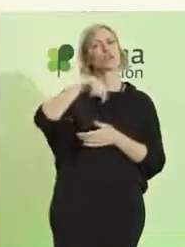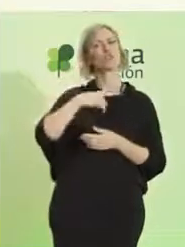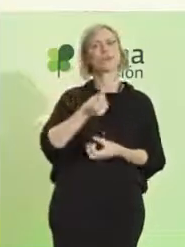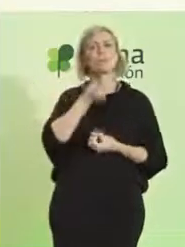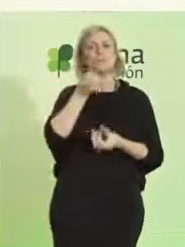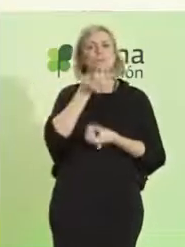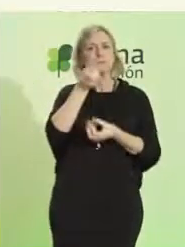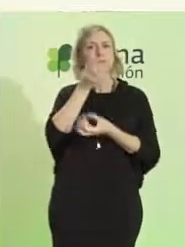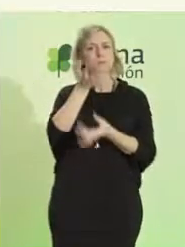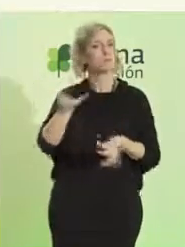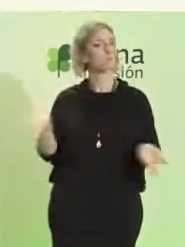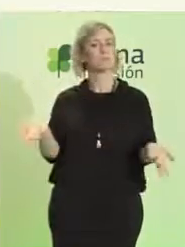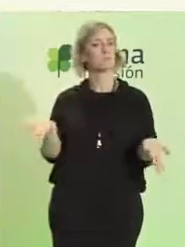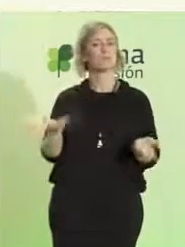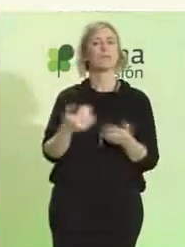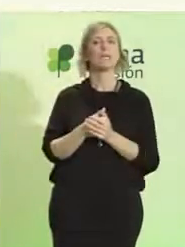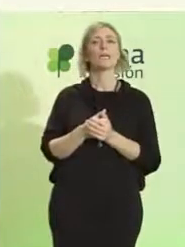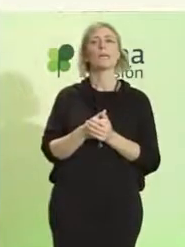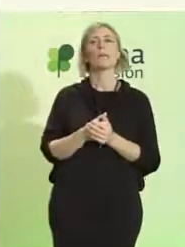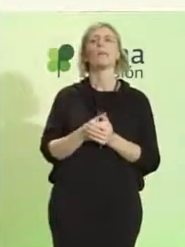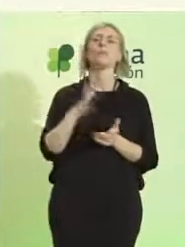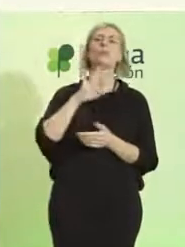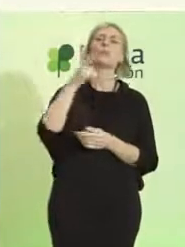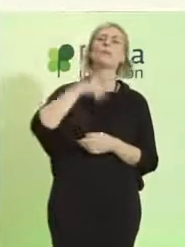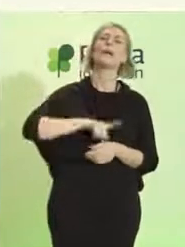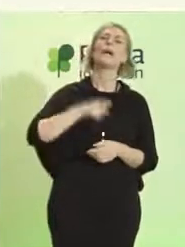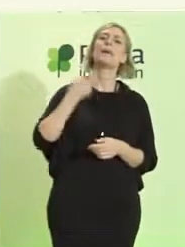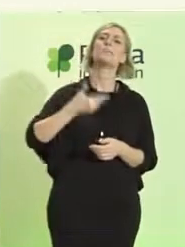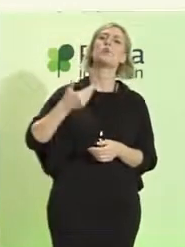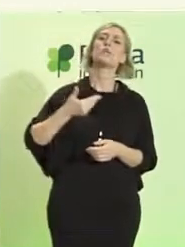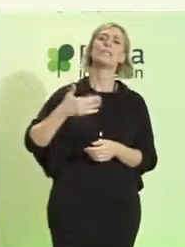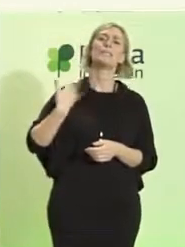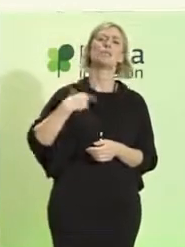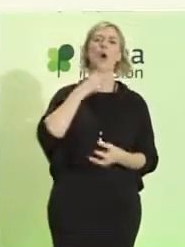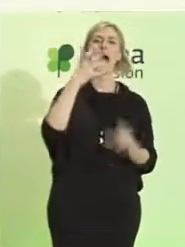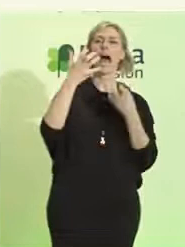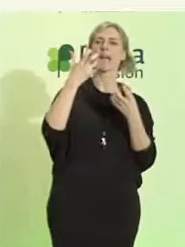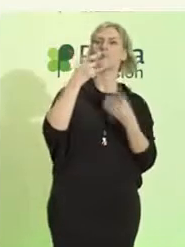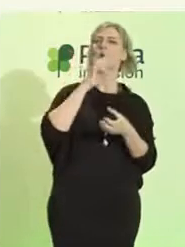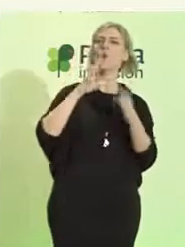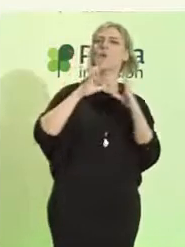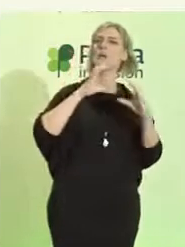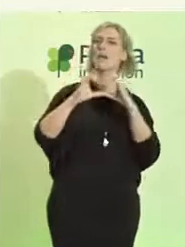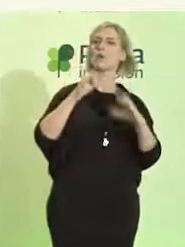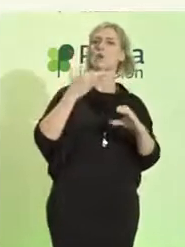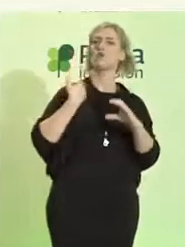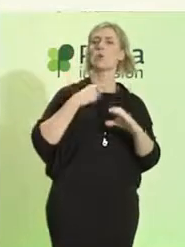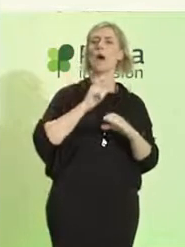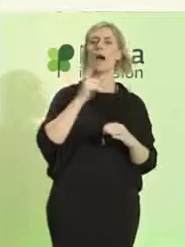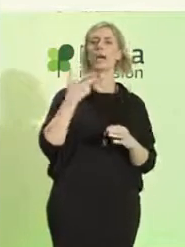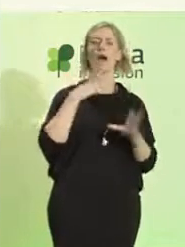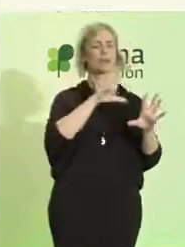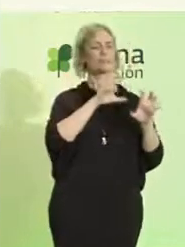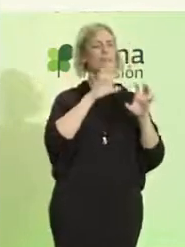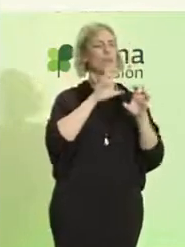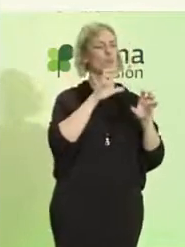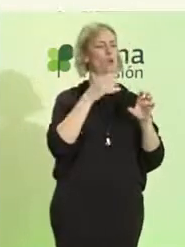Pero hay otro filtro que también es importante. El momento que dejamos de entender el arte o la comunicación como un proceso unidireccional donde yo